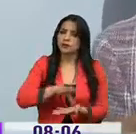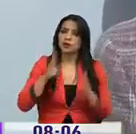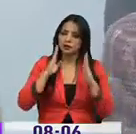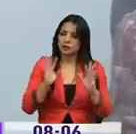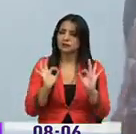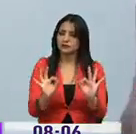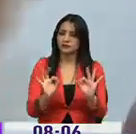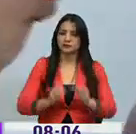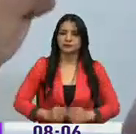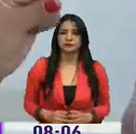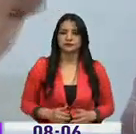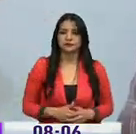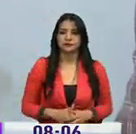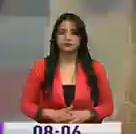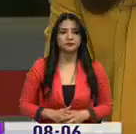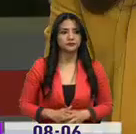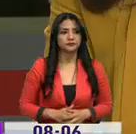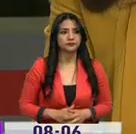de primera.